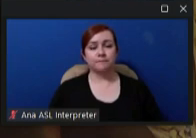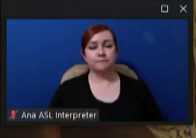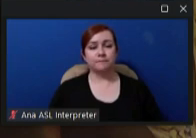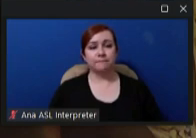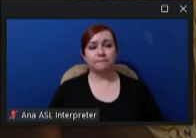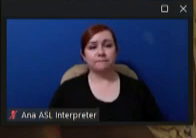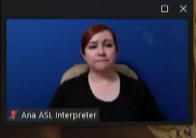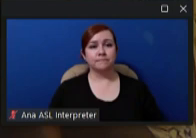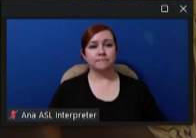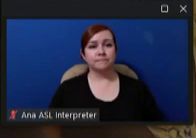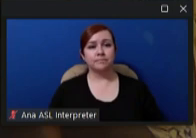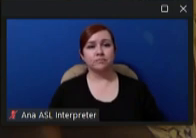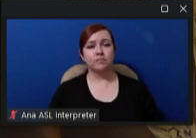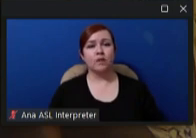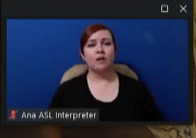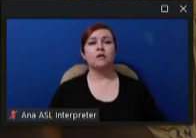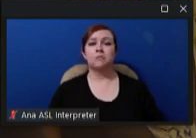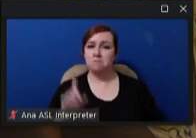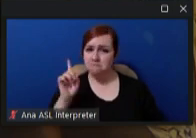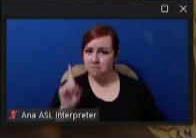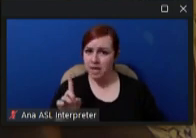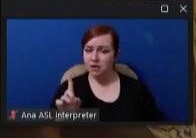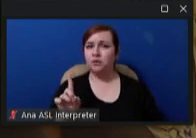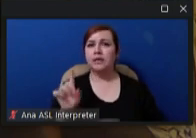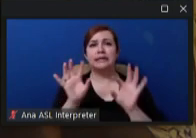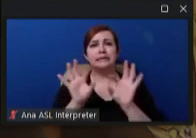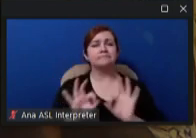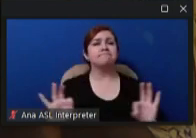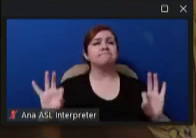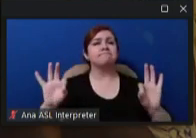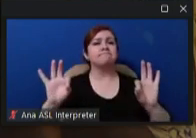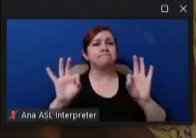es importante señalar